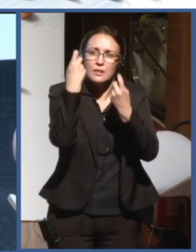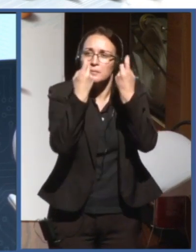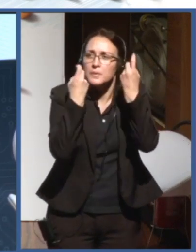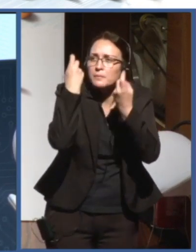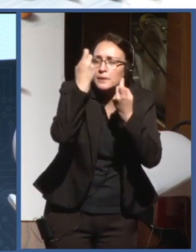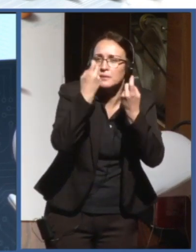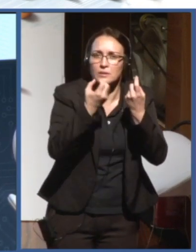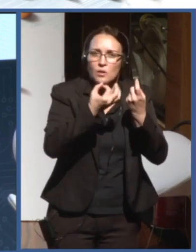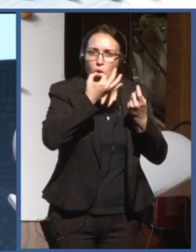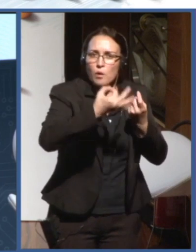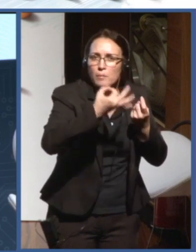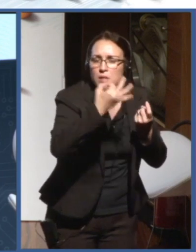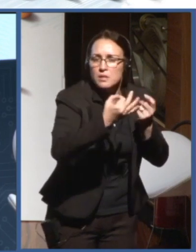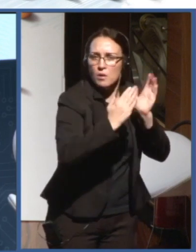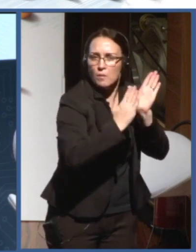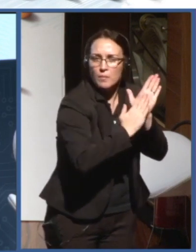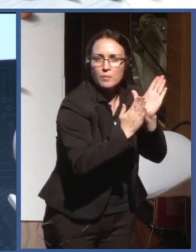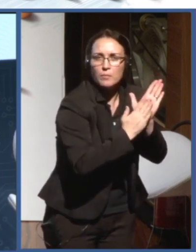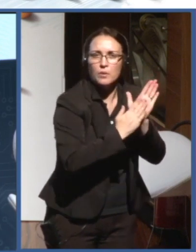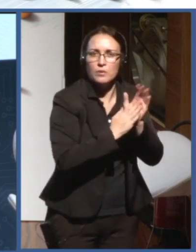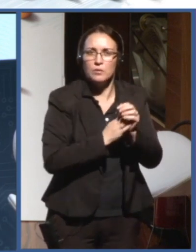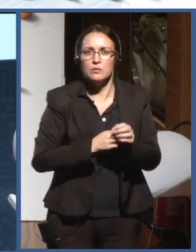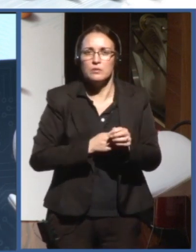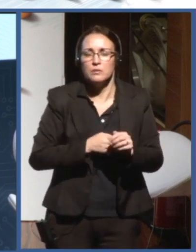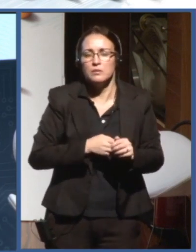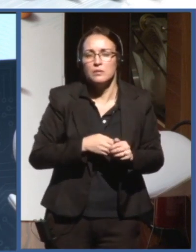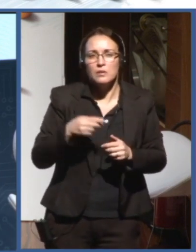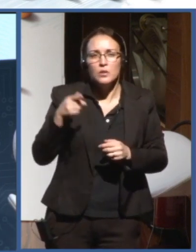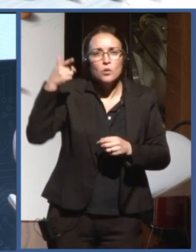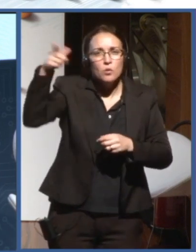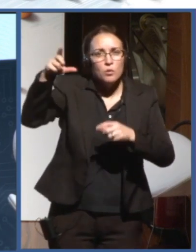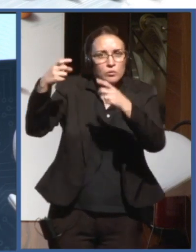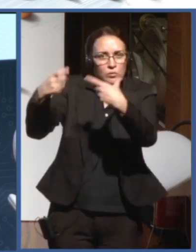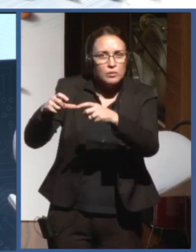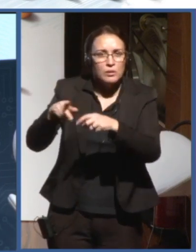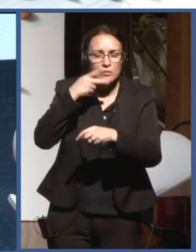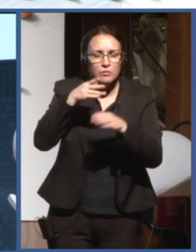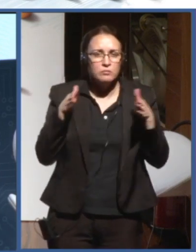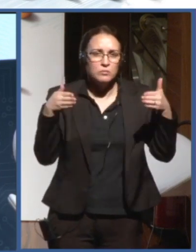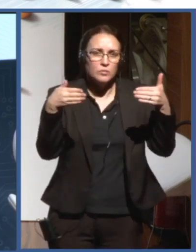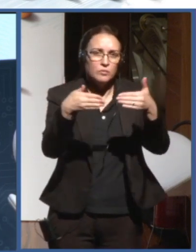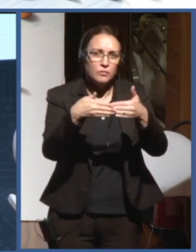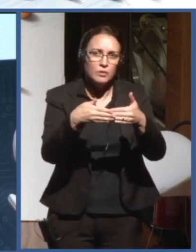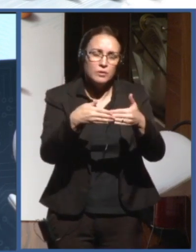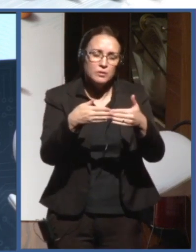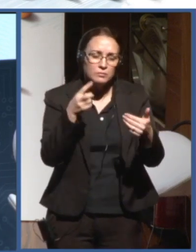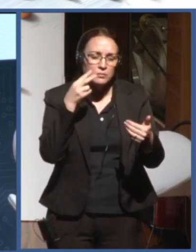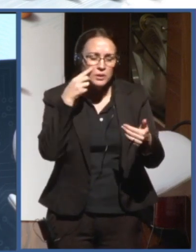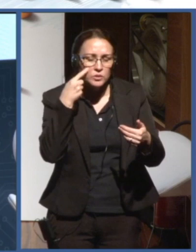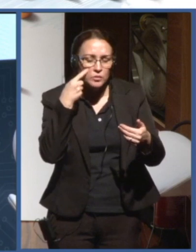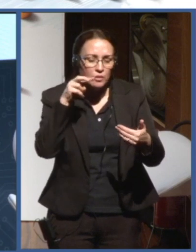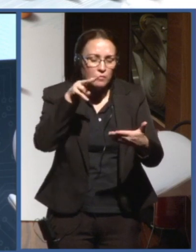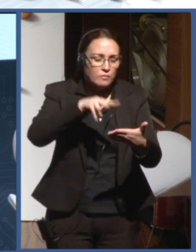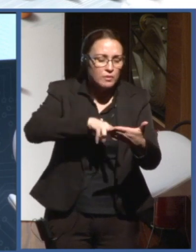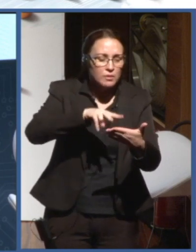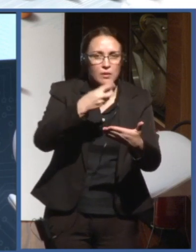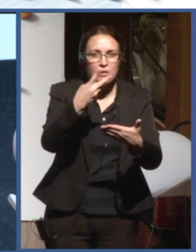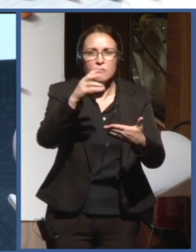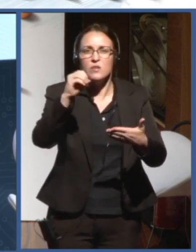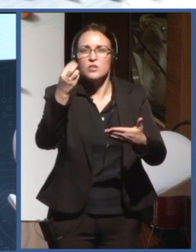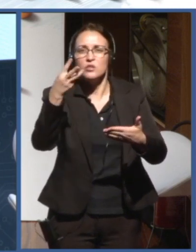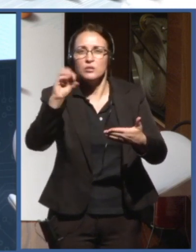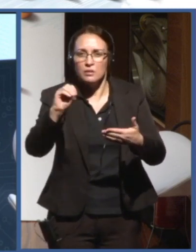Unidas los foros de seguimiento del cumplimiento de la Agenda 2030 organizan espacios donde hay se llama la